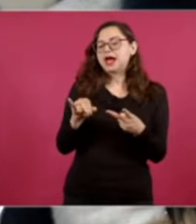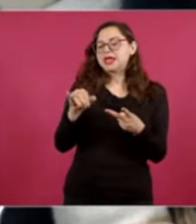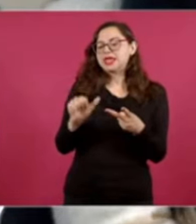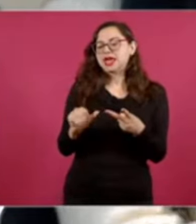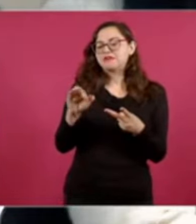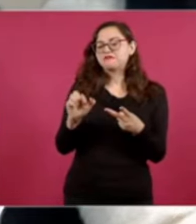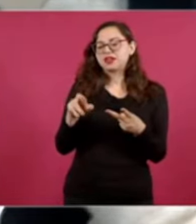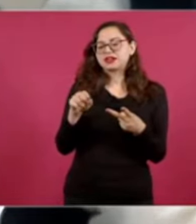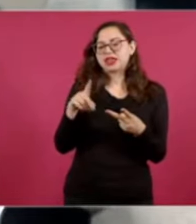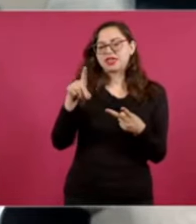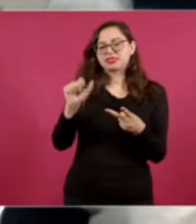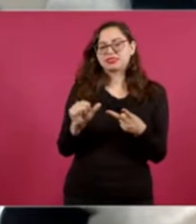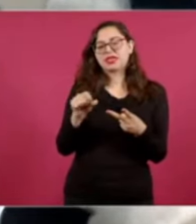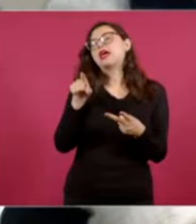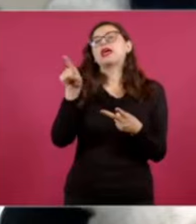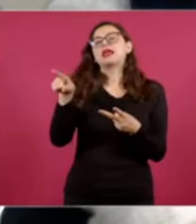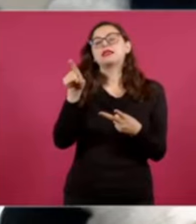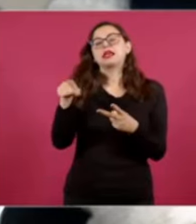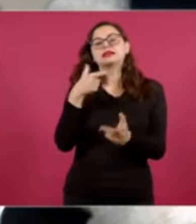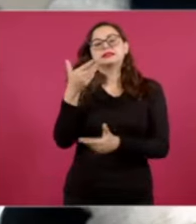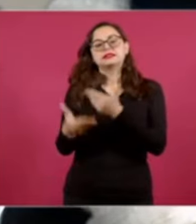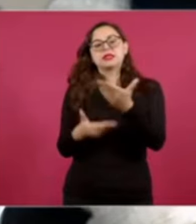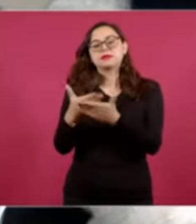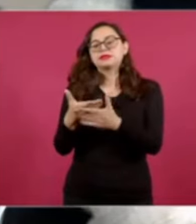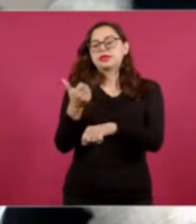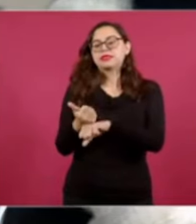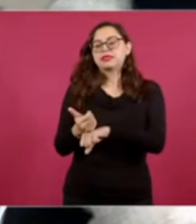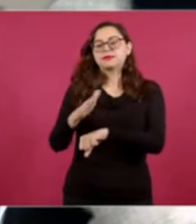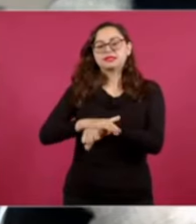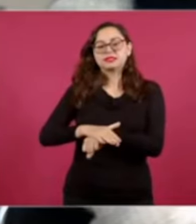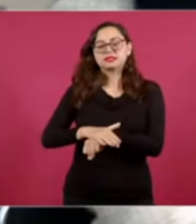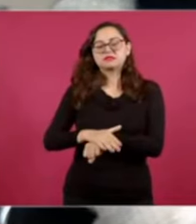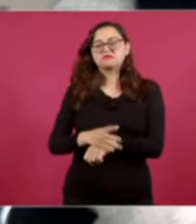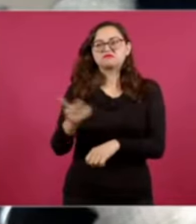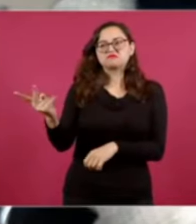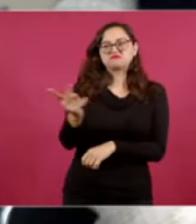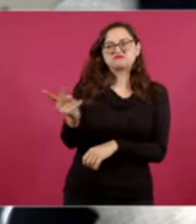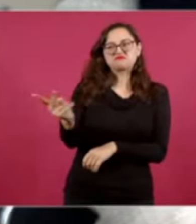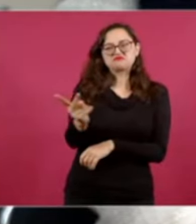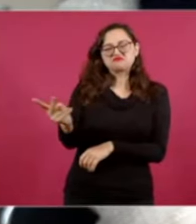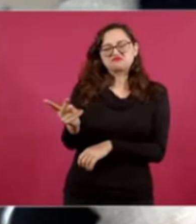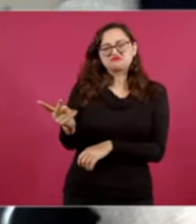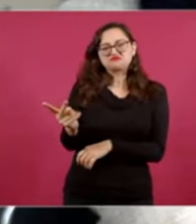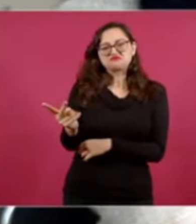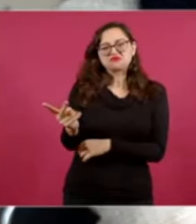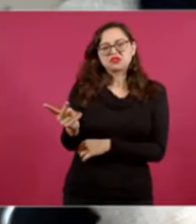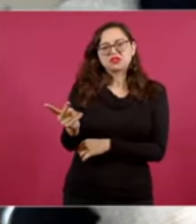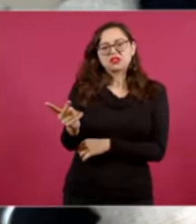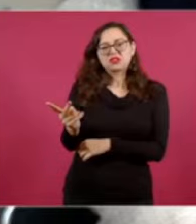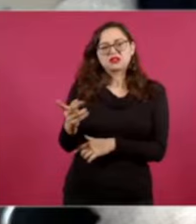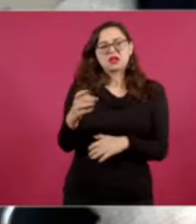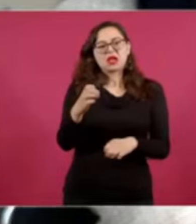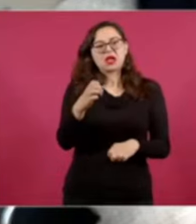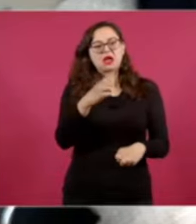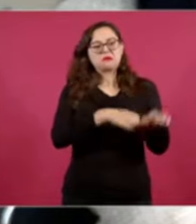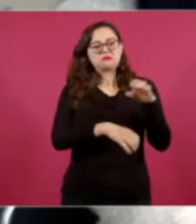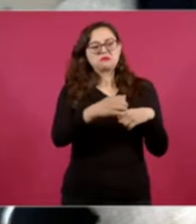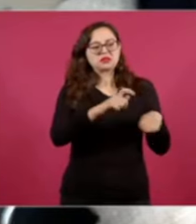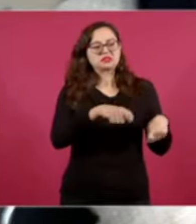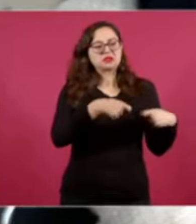Heraldes Ríos, quien lleva los servicios de administración del instituto, pues señalan que ellos han beneficiado